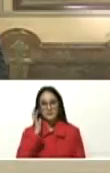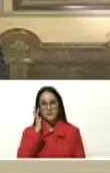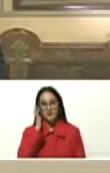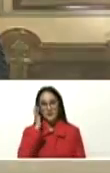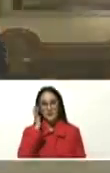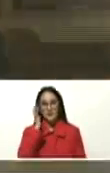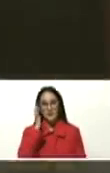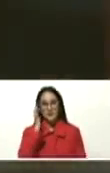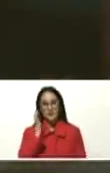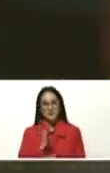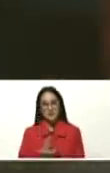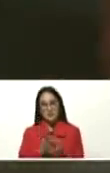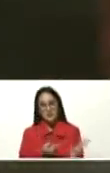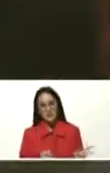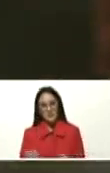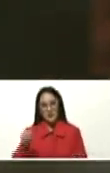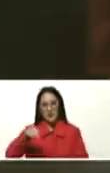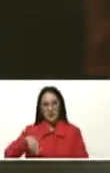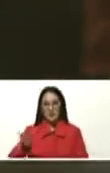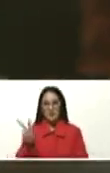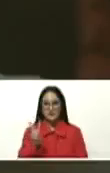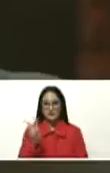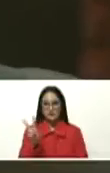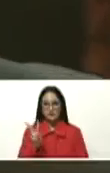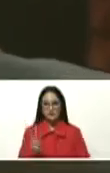siempre bienvenido a Venezuela.